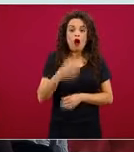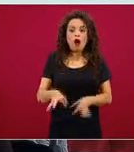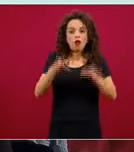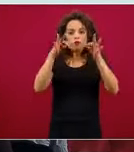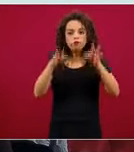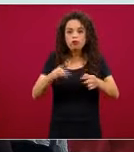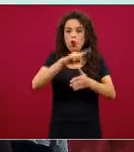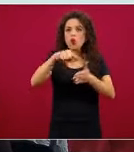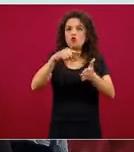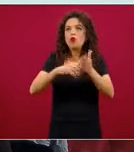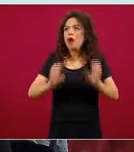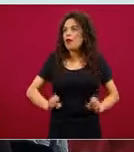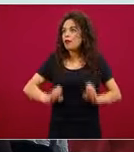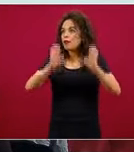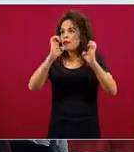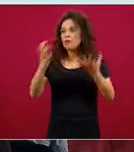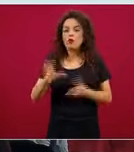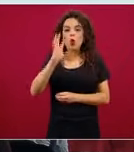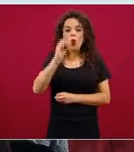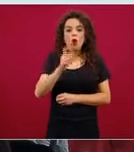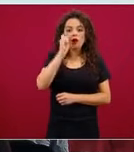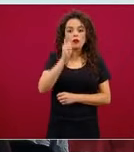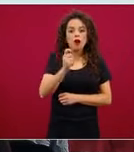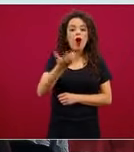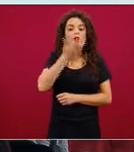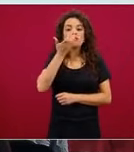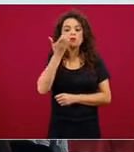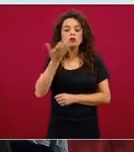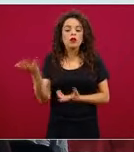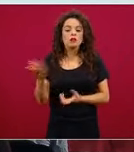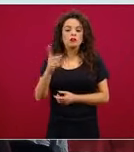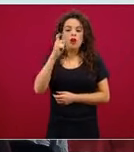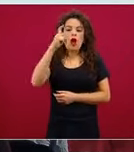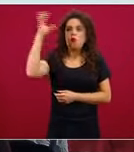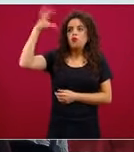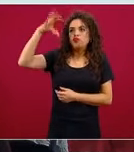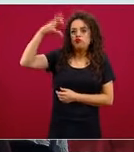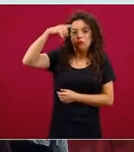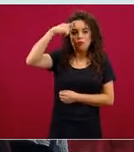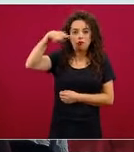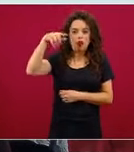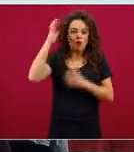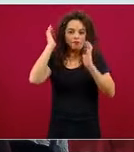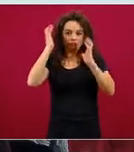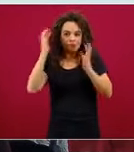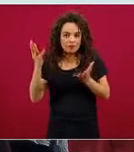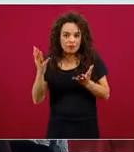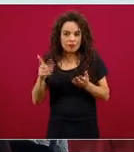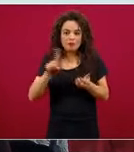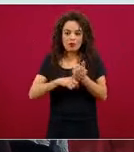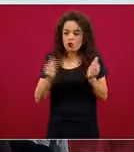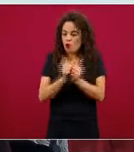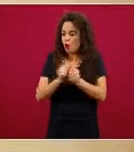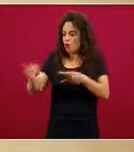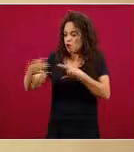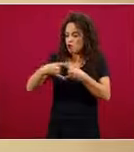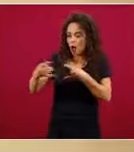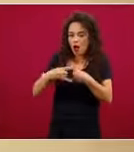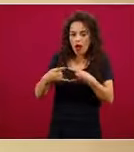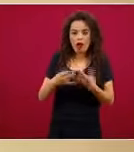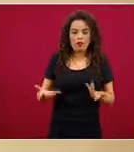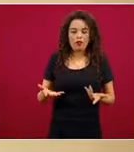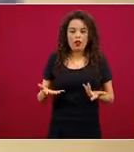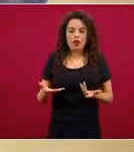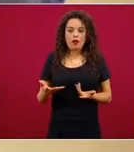no tenemos unas regaderas como estamos acostumbrados en una zona cerrada con nuestra puerta de